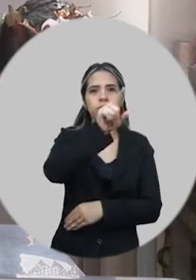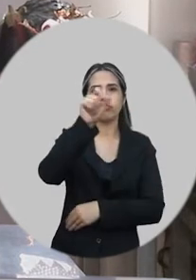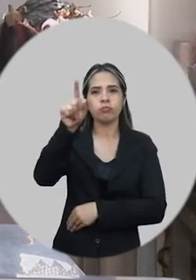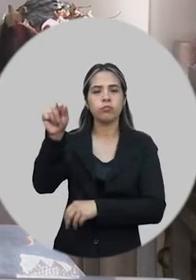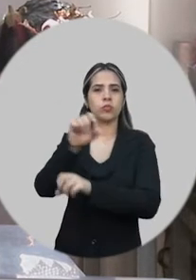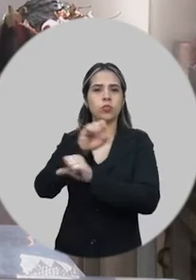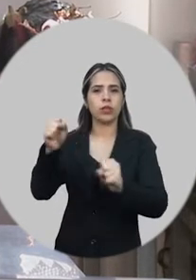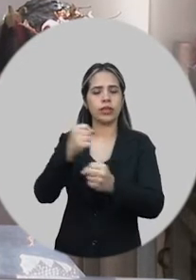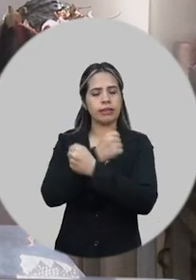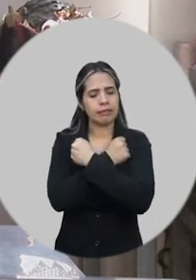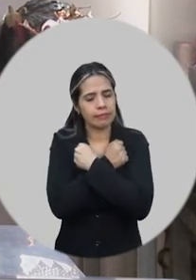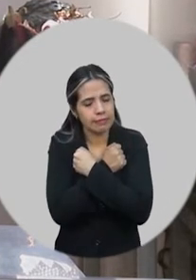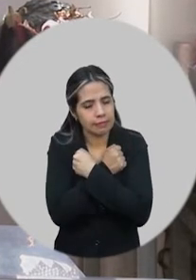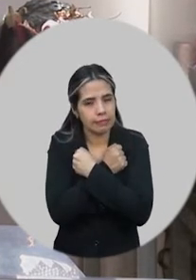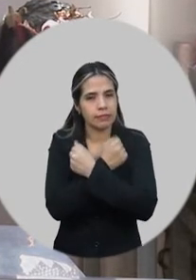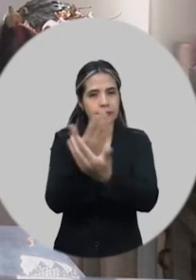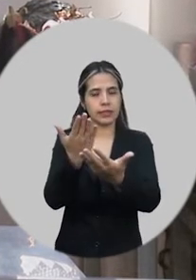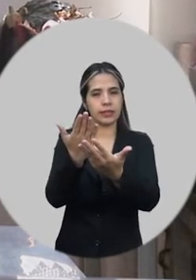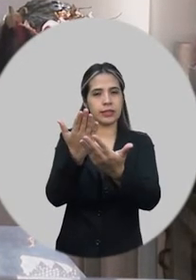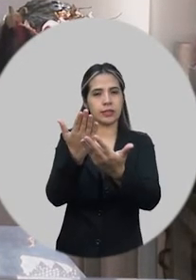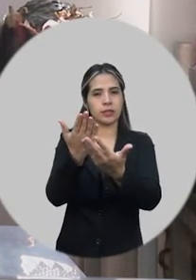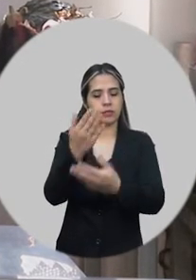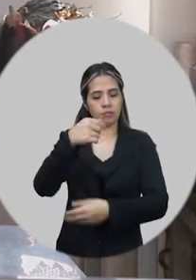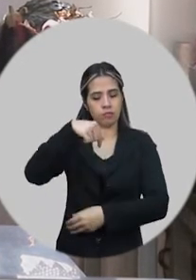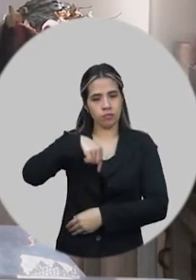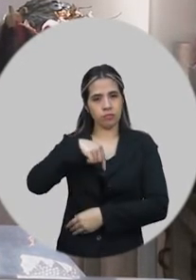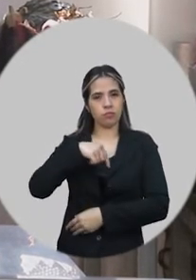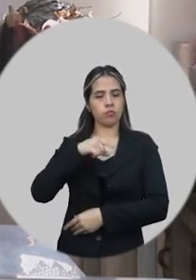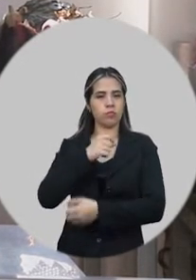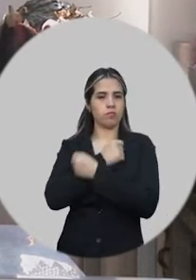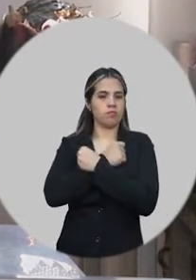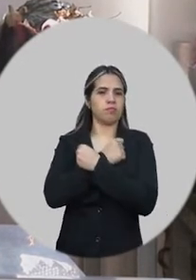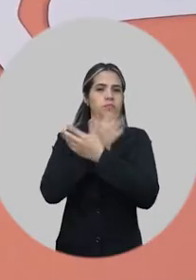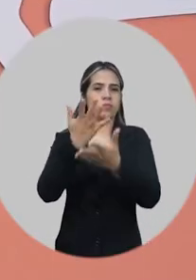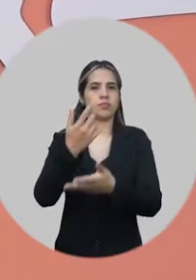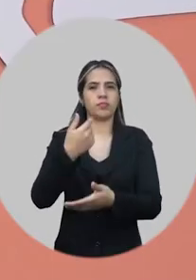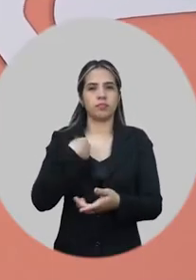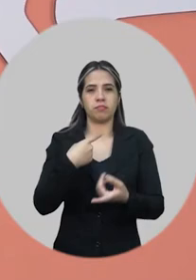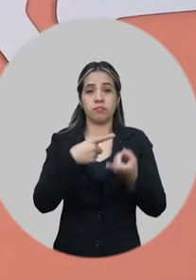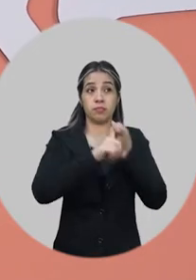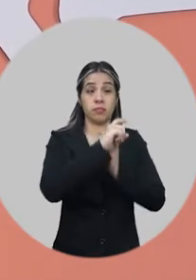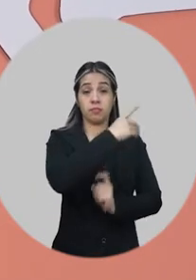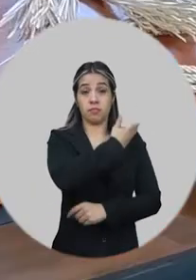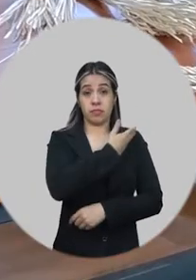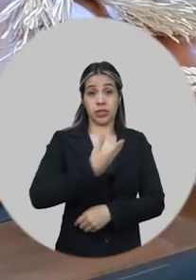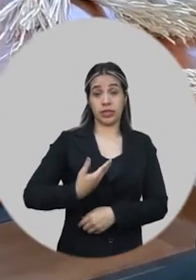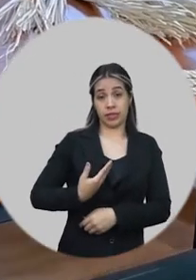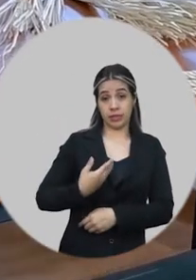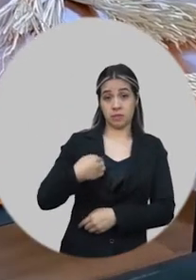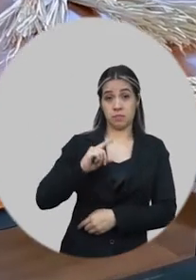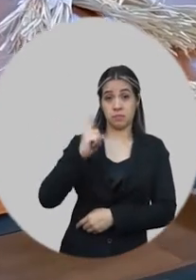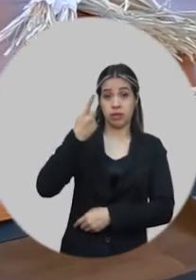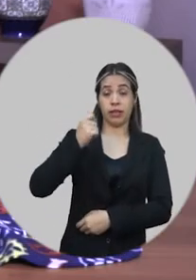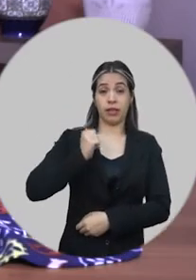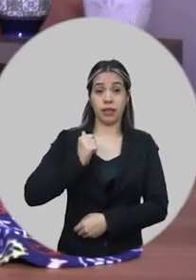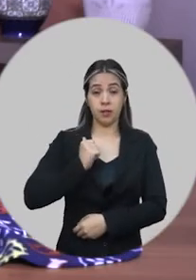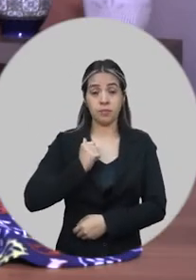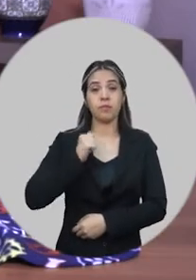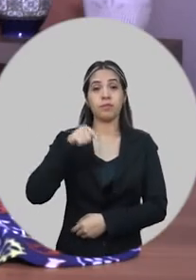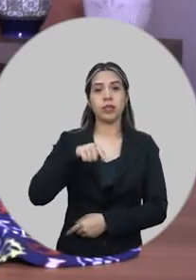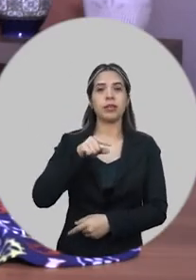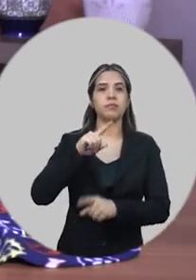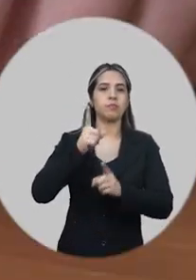abrazo desde aquí, desde donde nos toca, desde la oficina de la primera dama, a través de Aikuaa, junto con todos